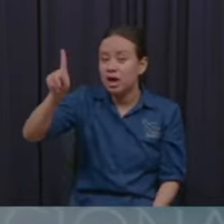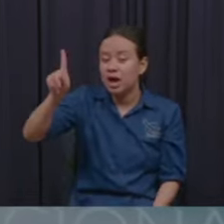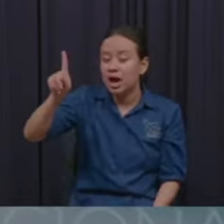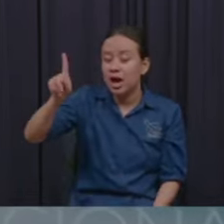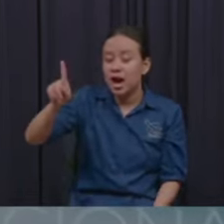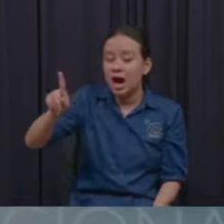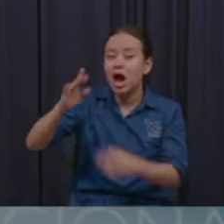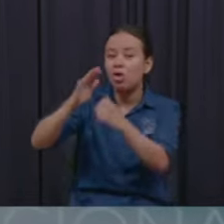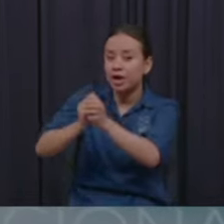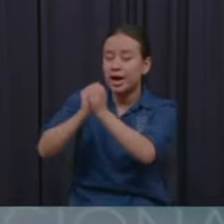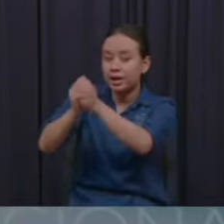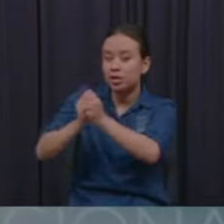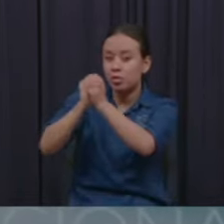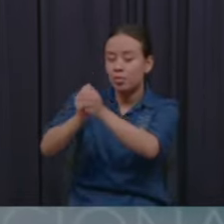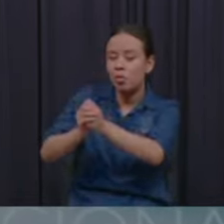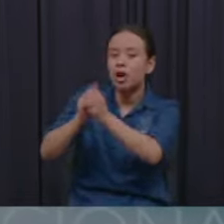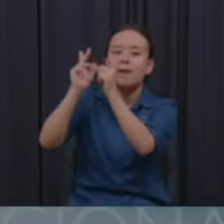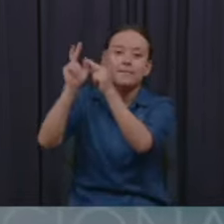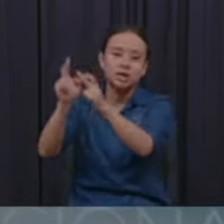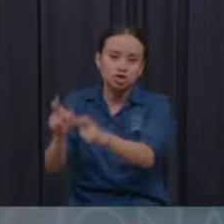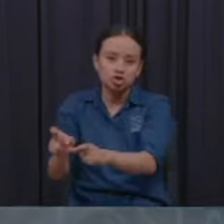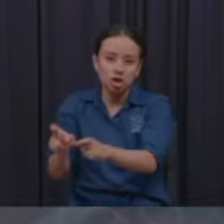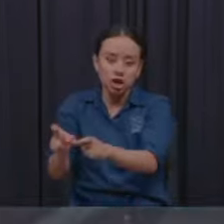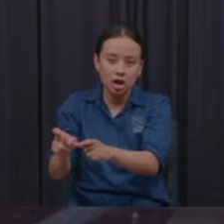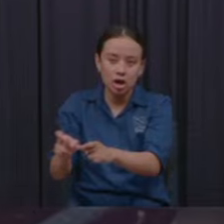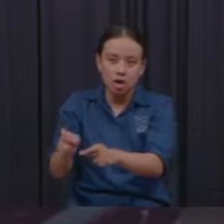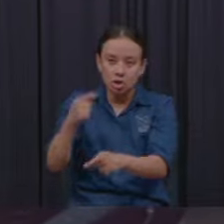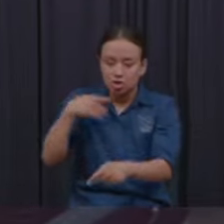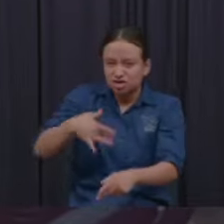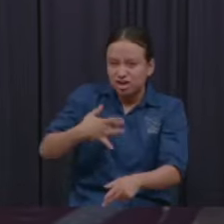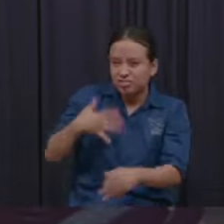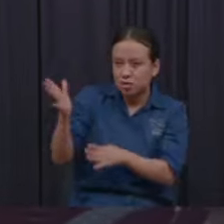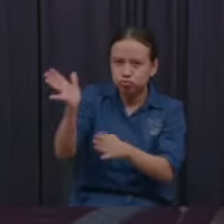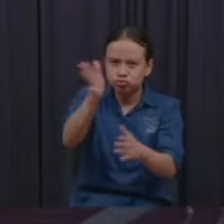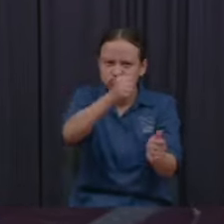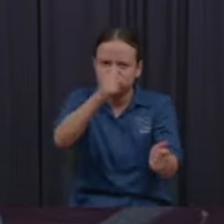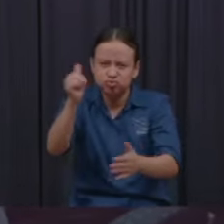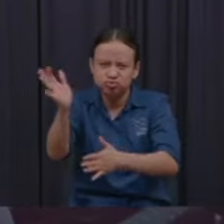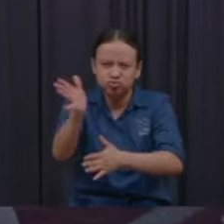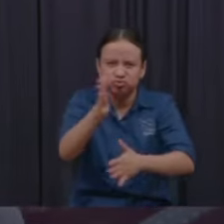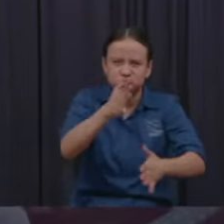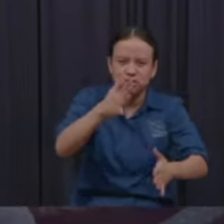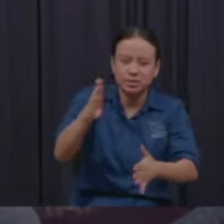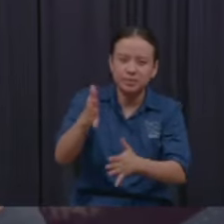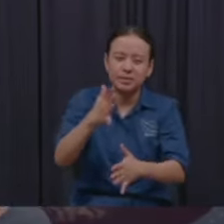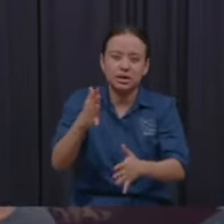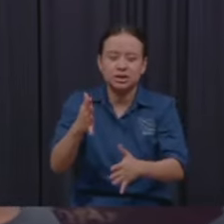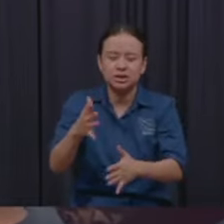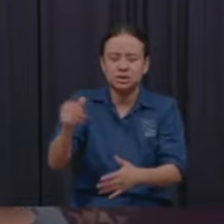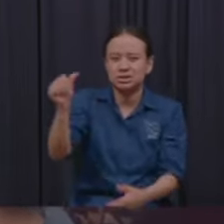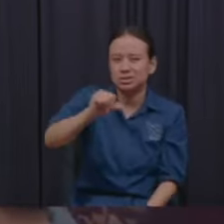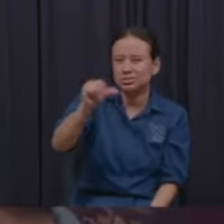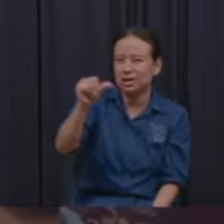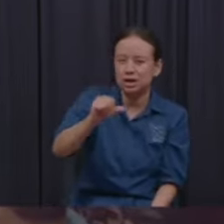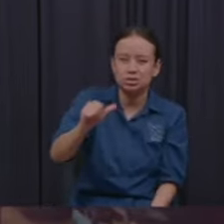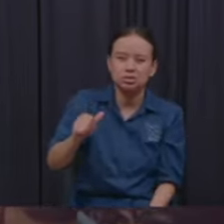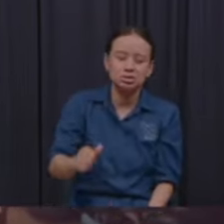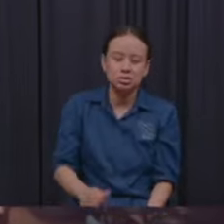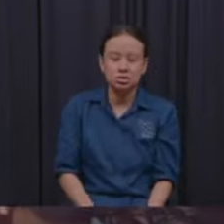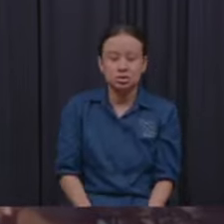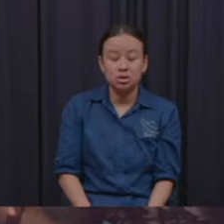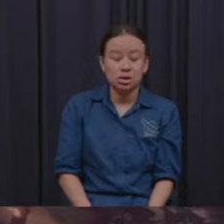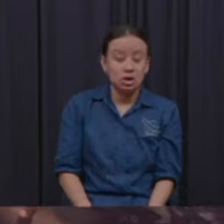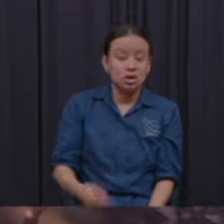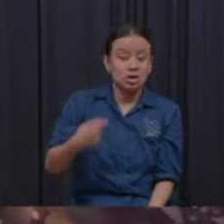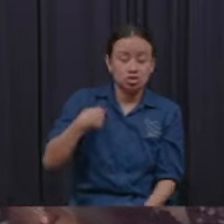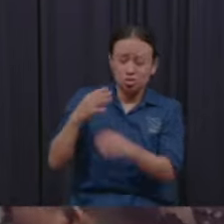Yo oré en ese momento, tuve que retirarme, pero dije, yo voy a volver a orar. Fui a orar con el Señor, a hablar con el Señor. Y el Señor